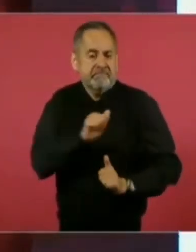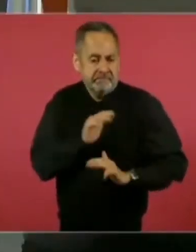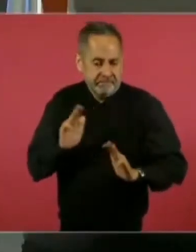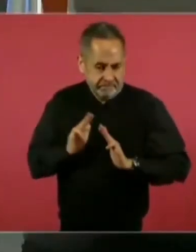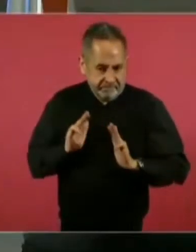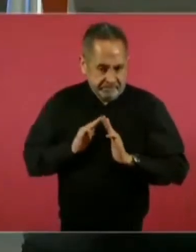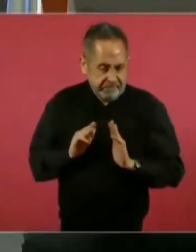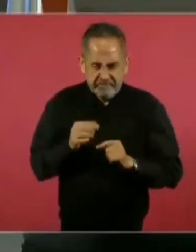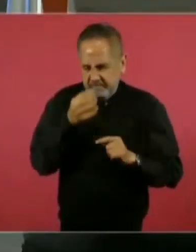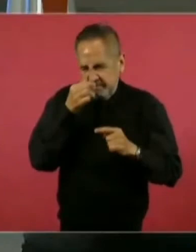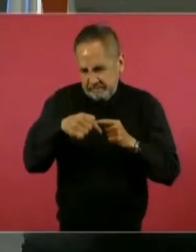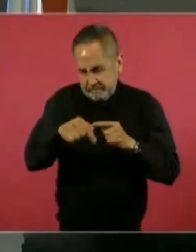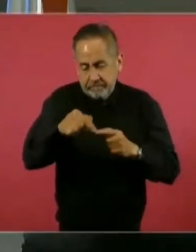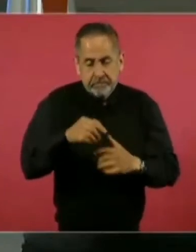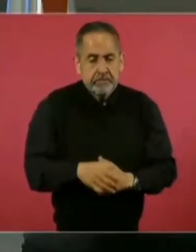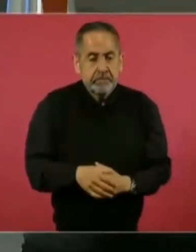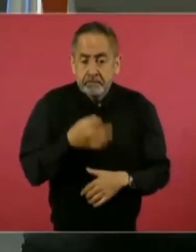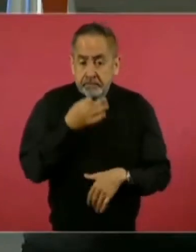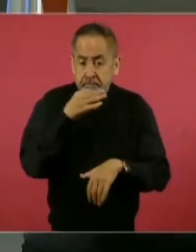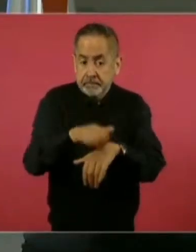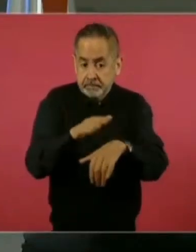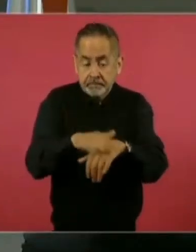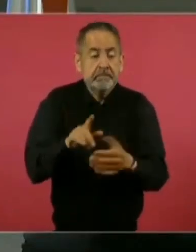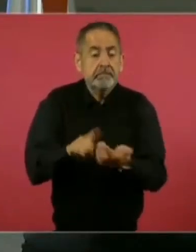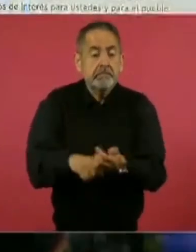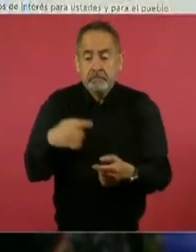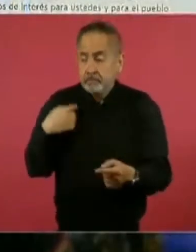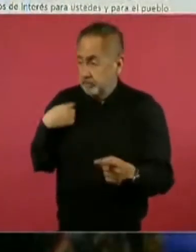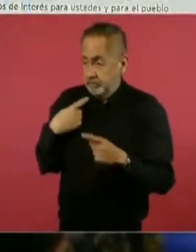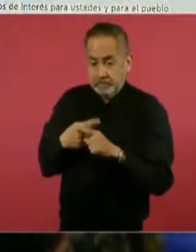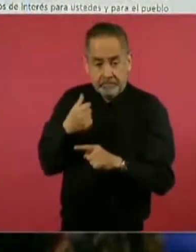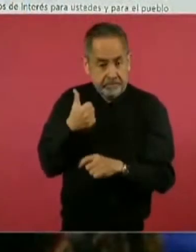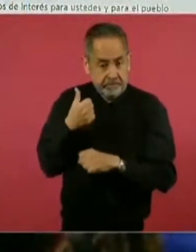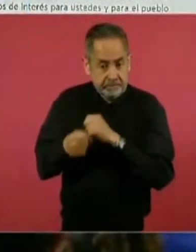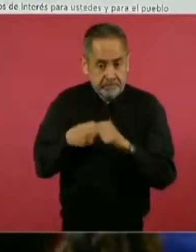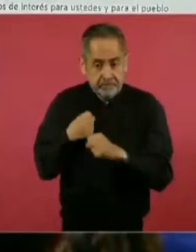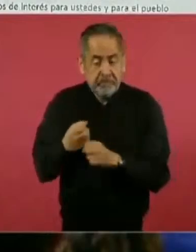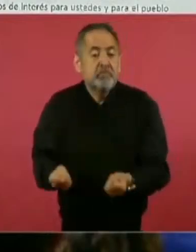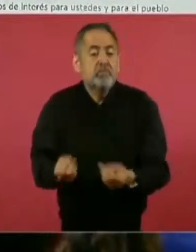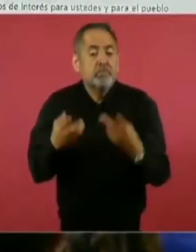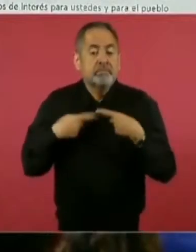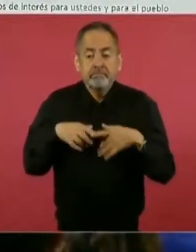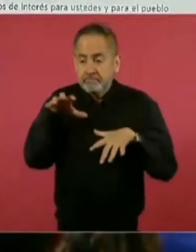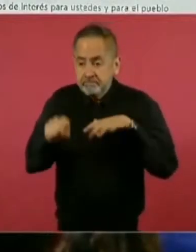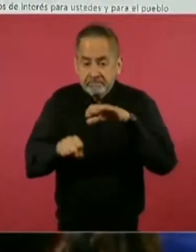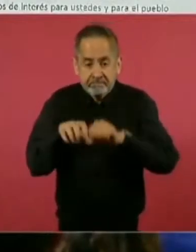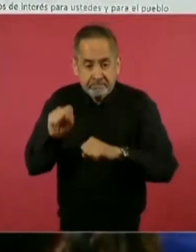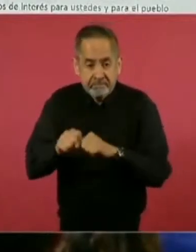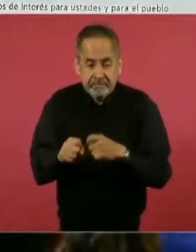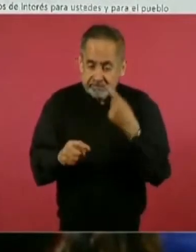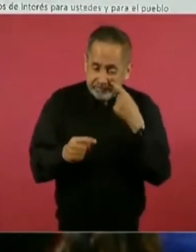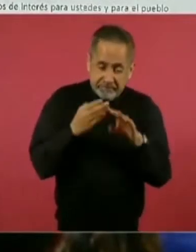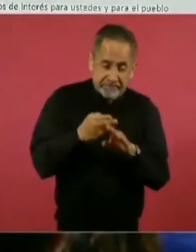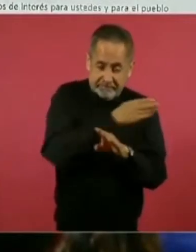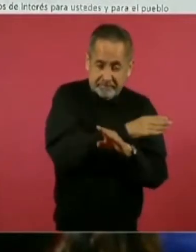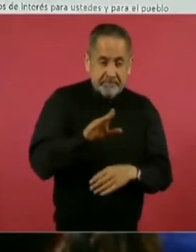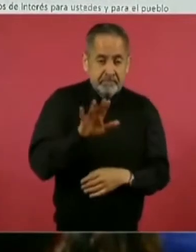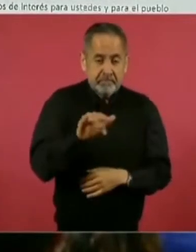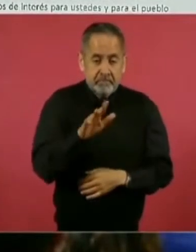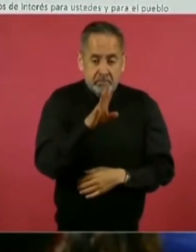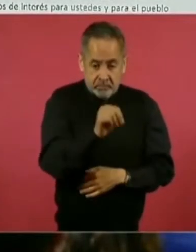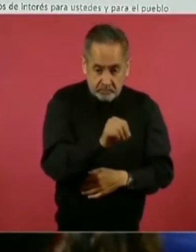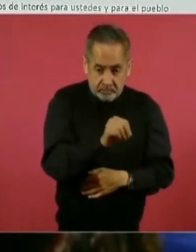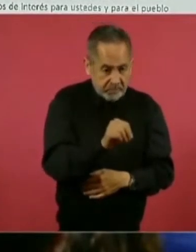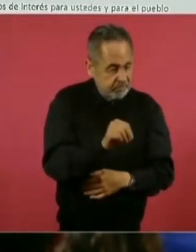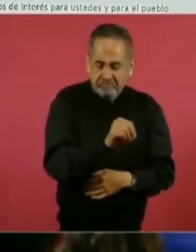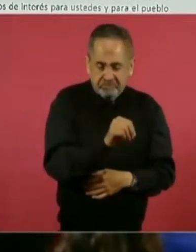Destaco que en nuestro sexenio el número de encarcelados se incrementó de 59 a